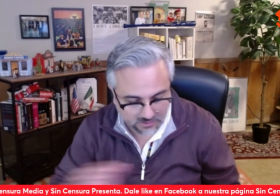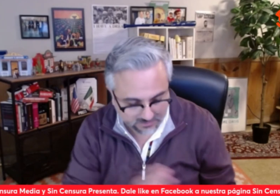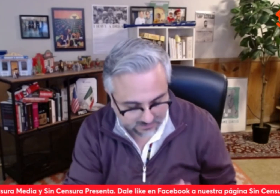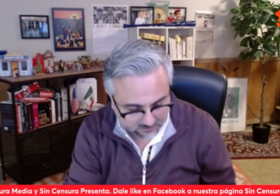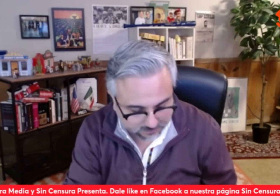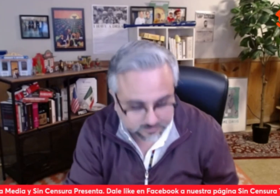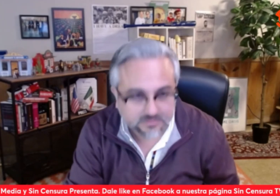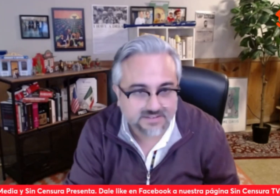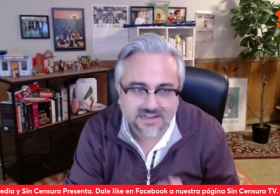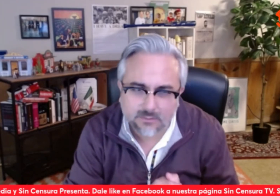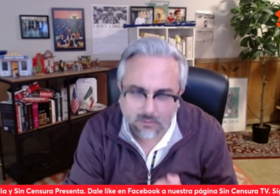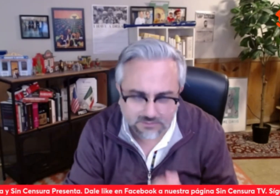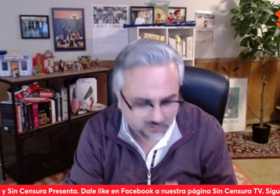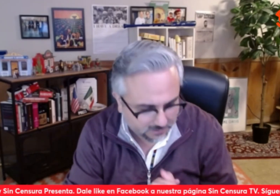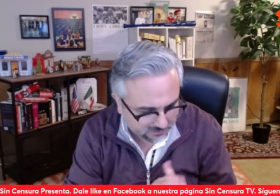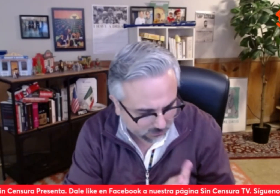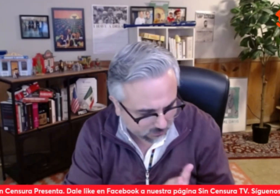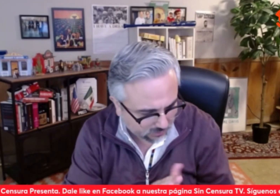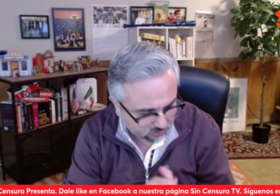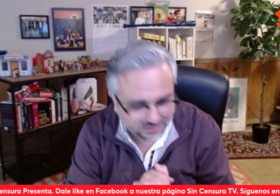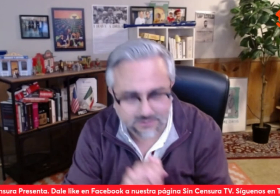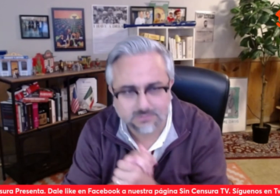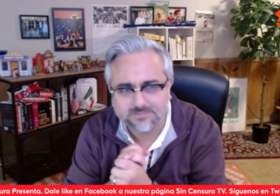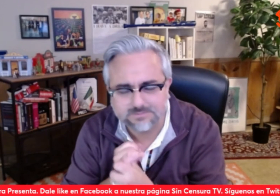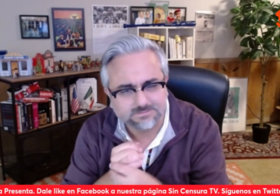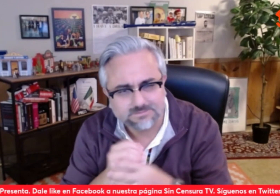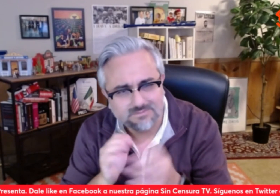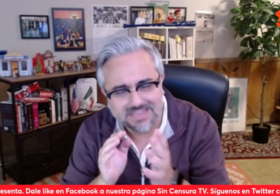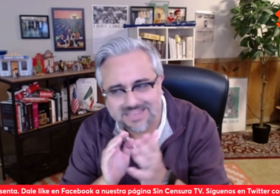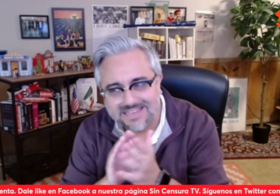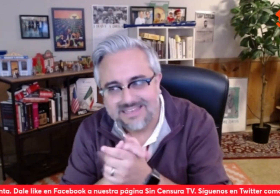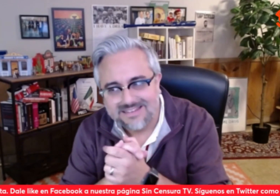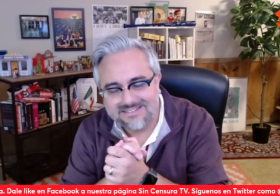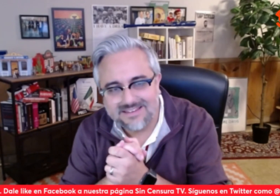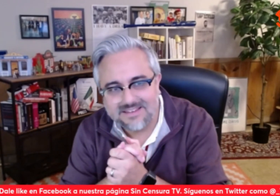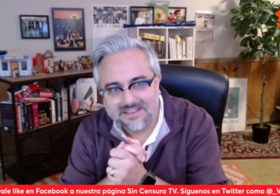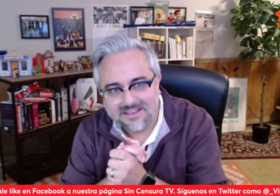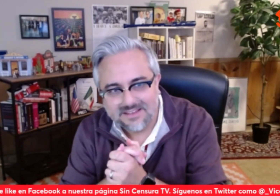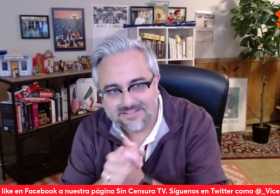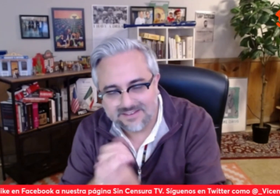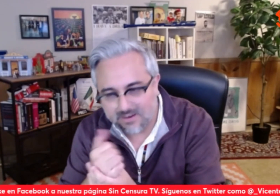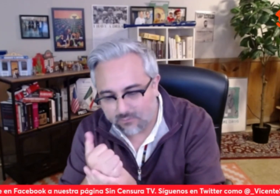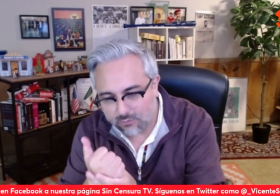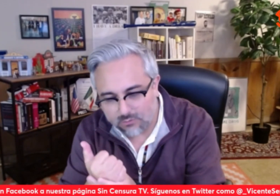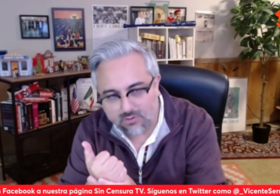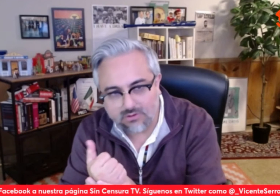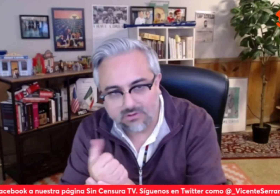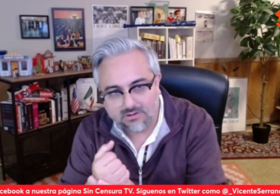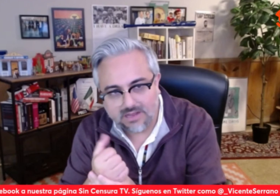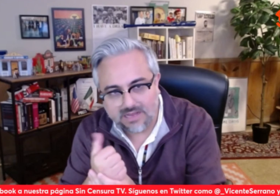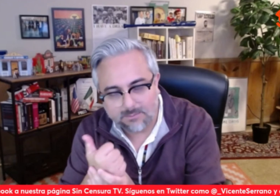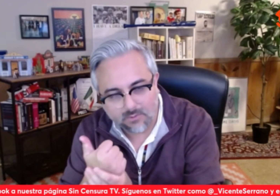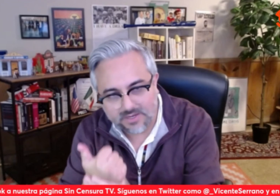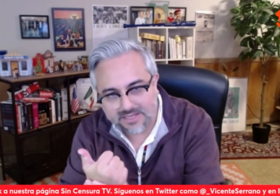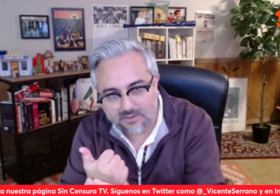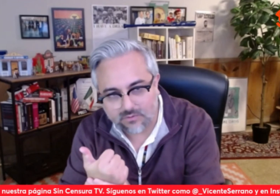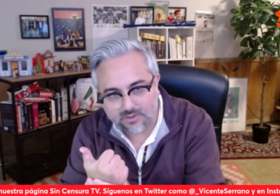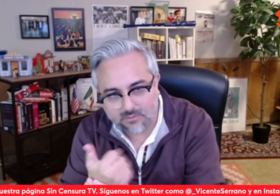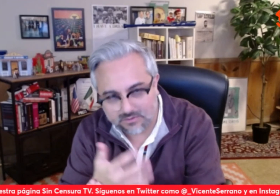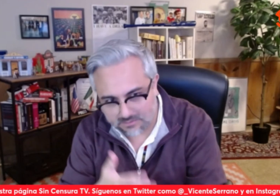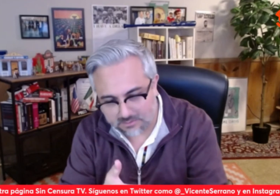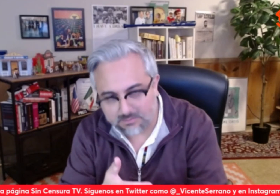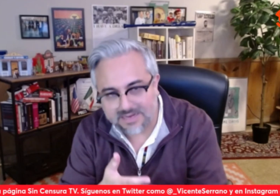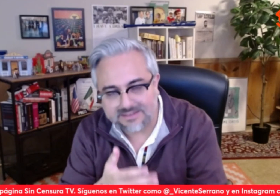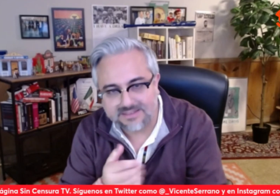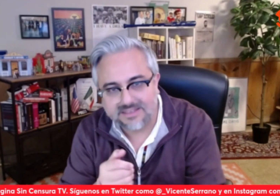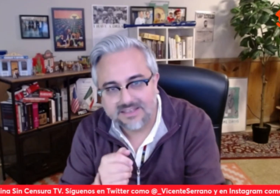bueno, a ver, y es el clip 11, donde a ver si me puedo ir buscando. Si se reformó al Poder Ejecutivo desde